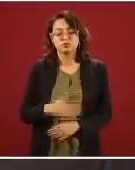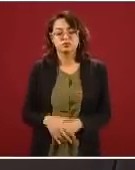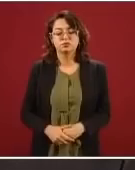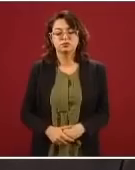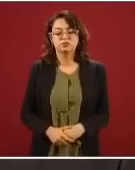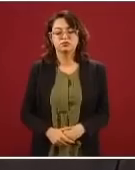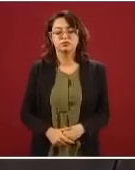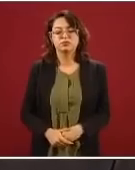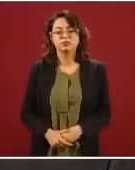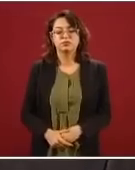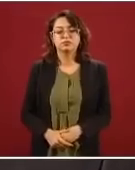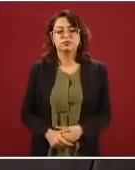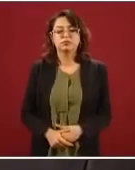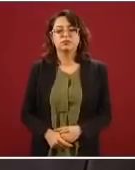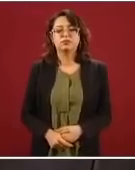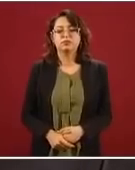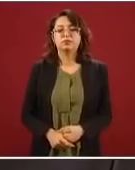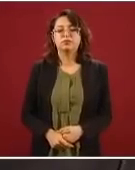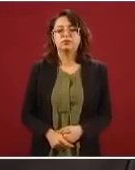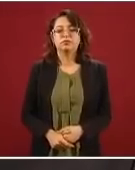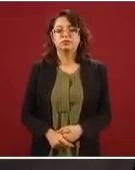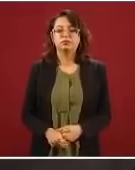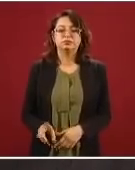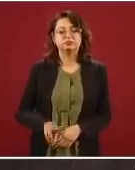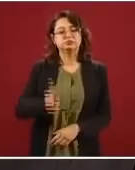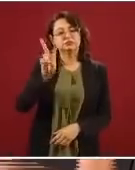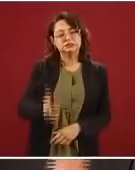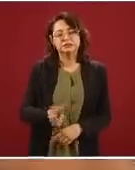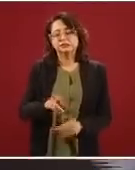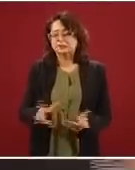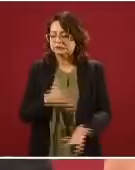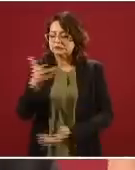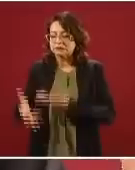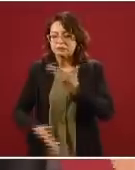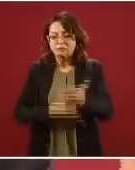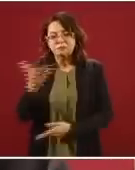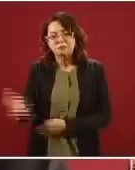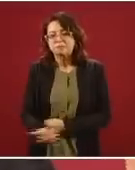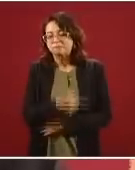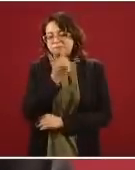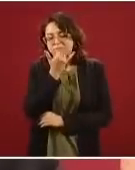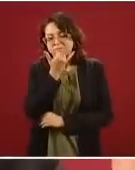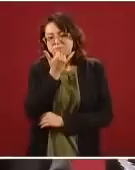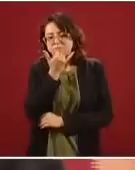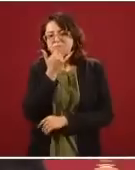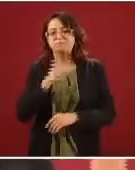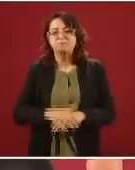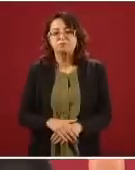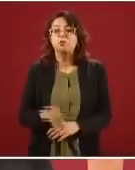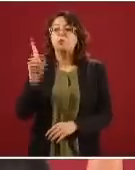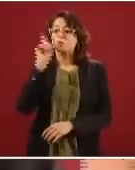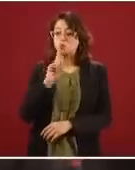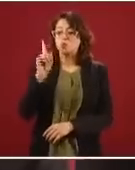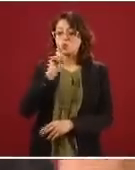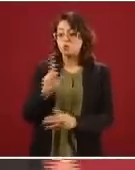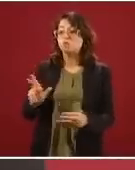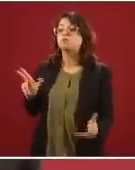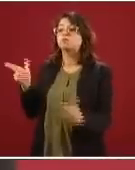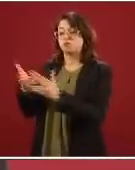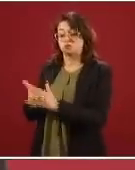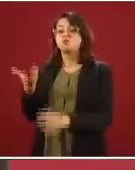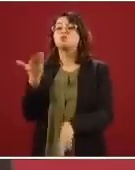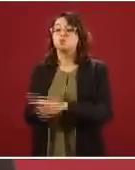Entonces, la verdad, ofrezco disculpa por decir sí es importante lo del feminicidio, o sea,